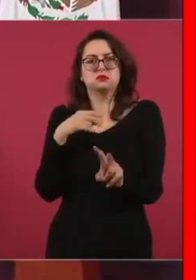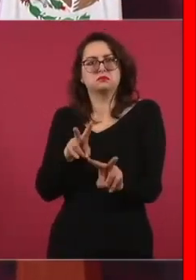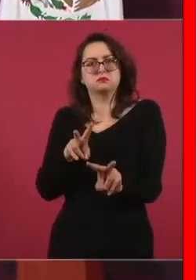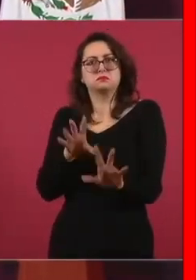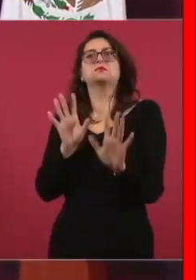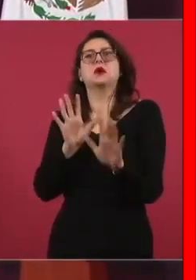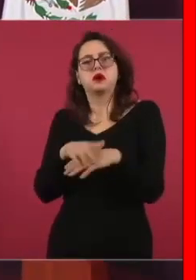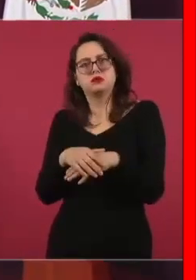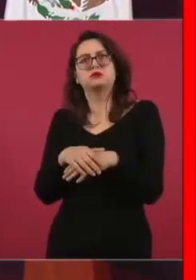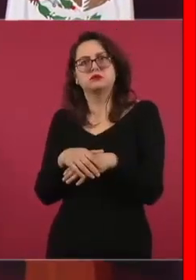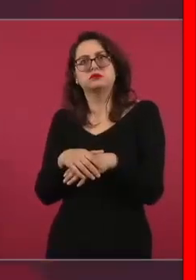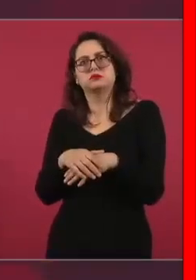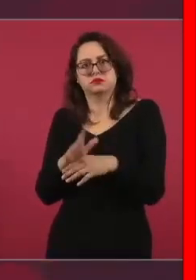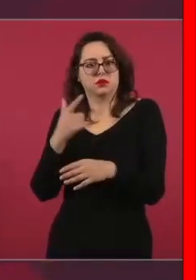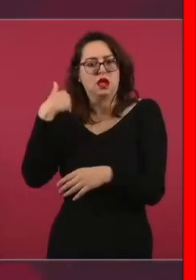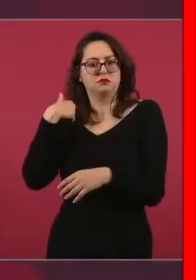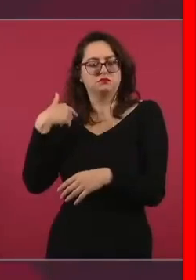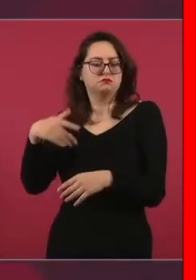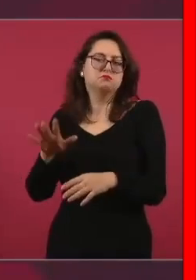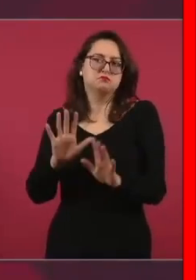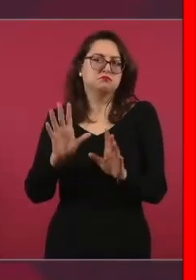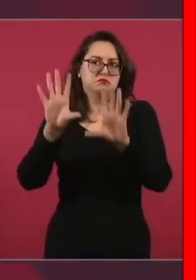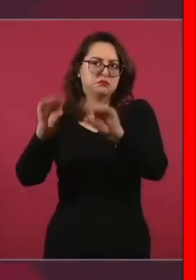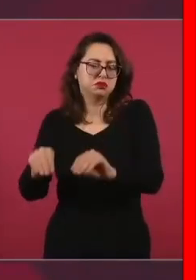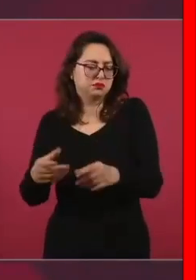seguí escribiendo y me fui a dormir.